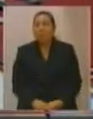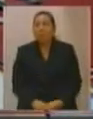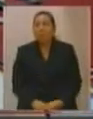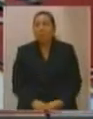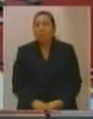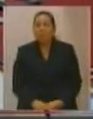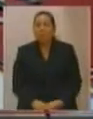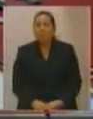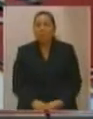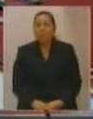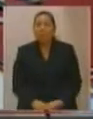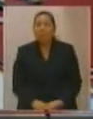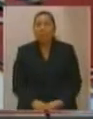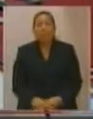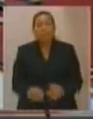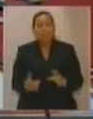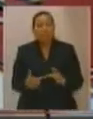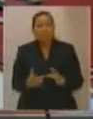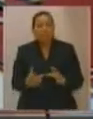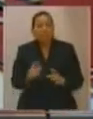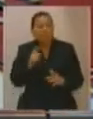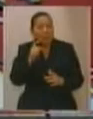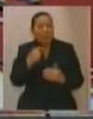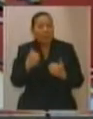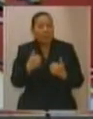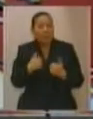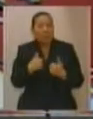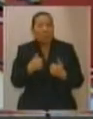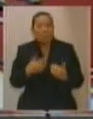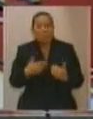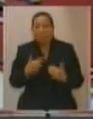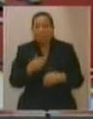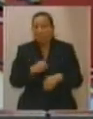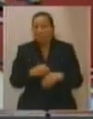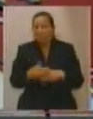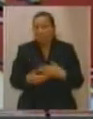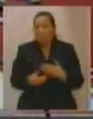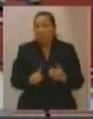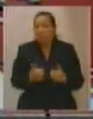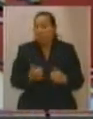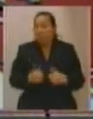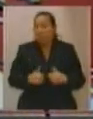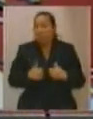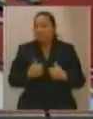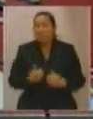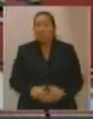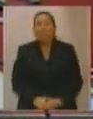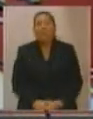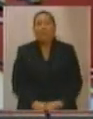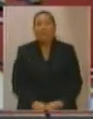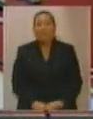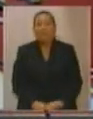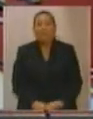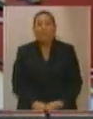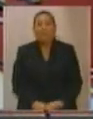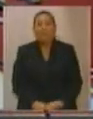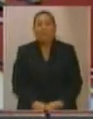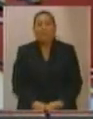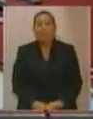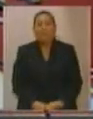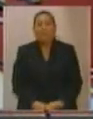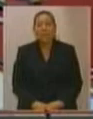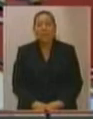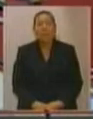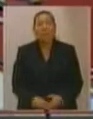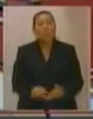traba al contacto sexual que ellos tienen, pueden tener la capacidad de generar otra vida. Y es por esa capacidad generativa